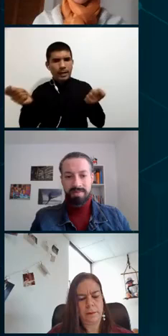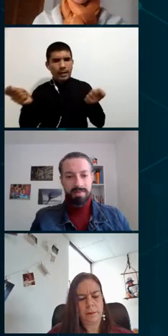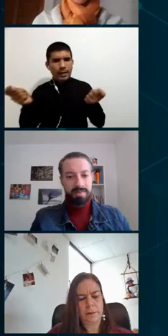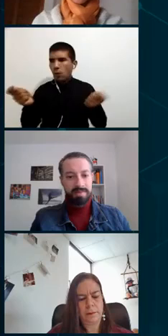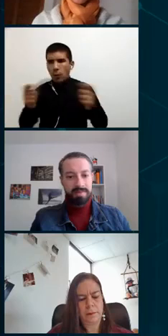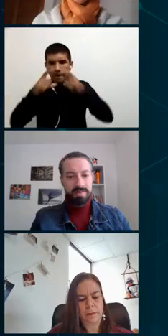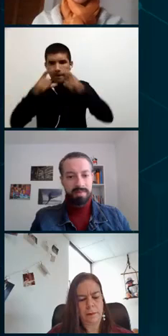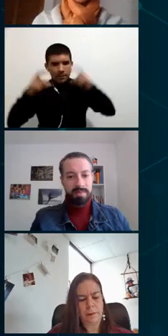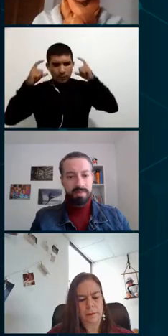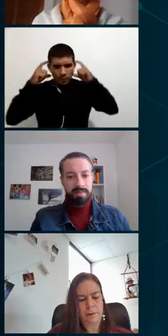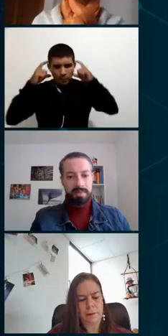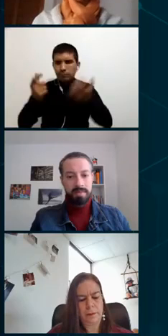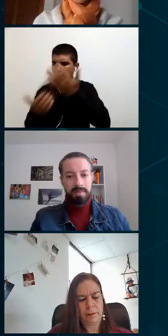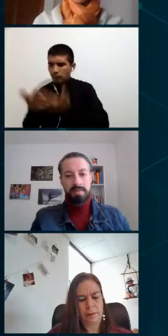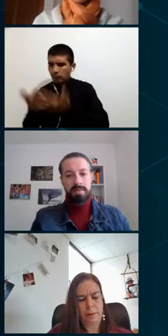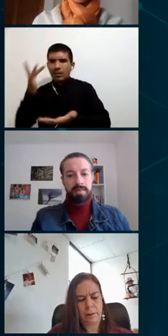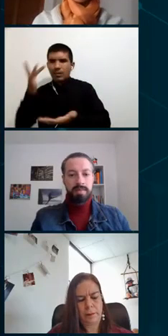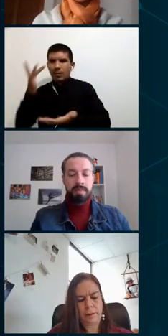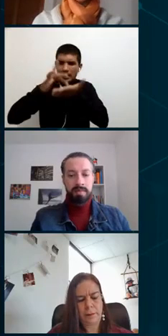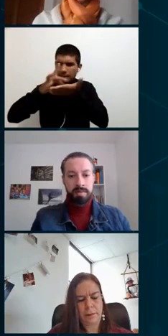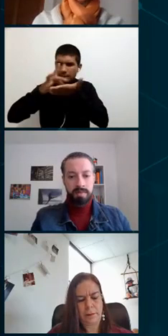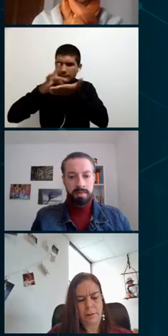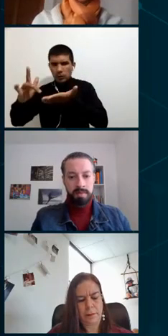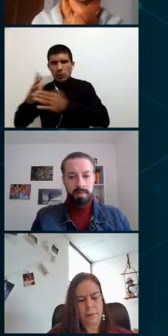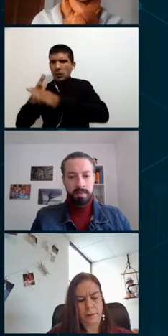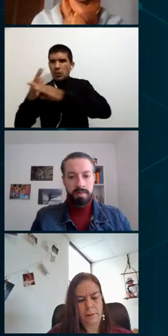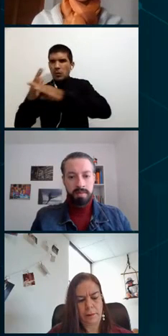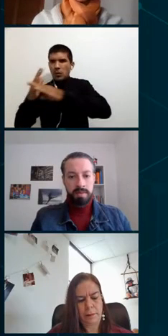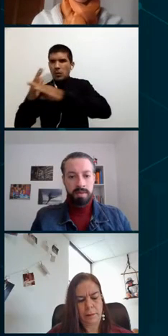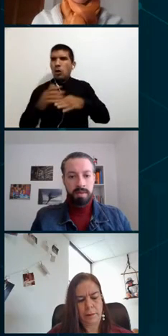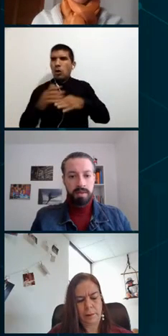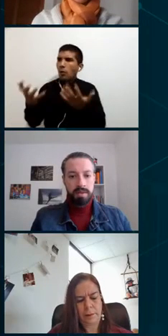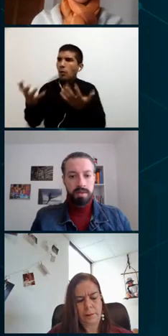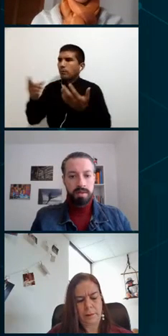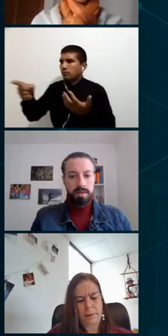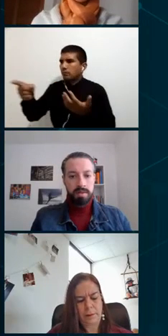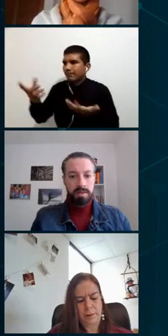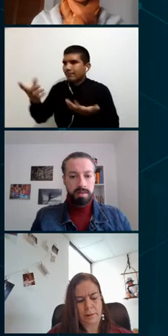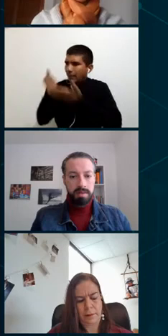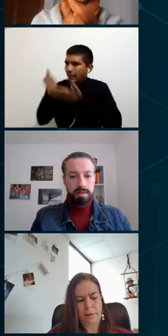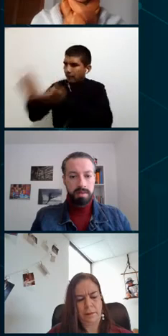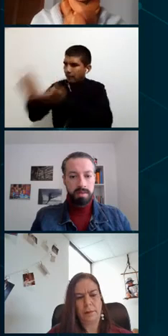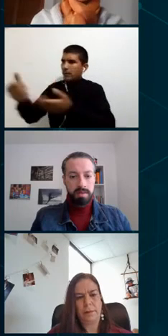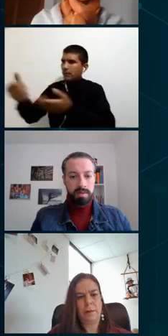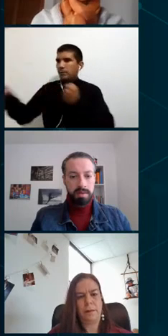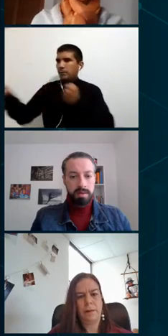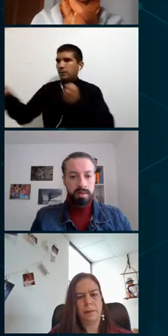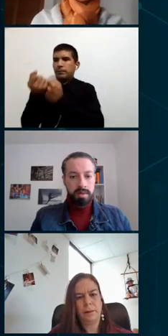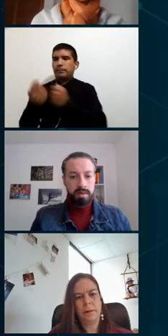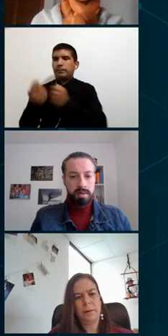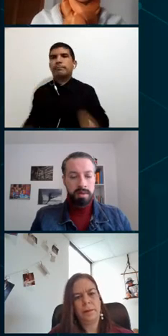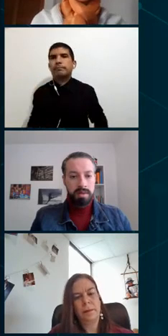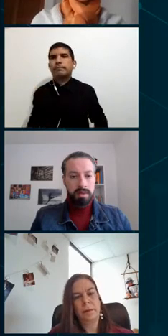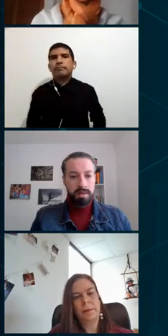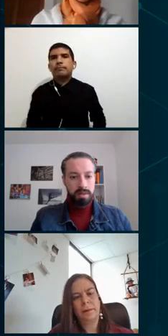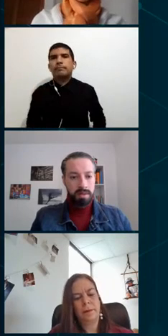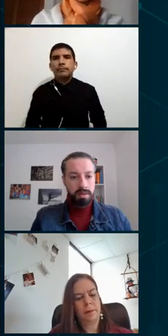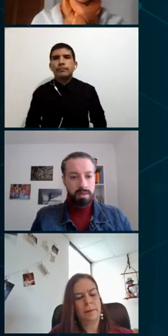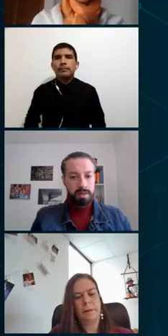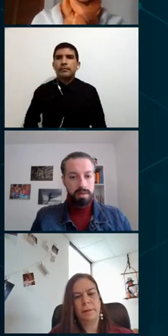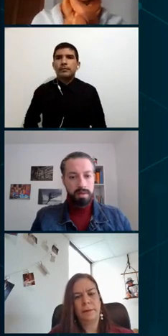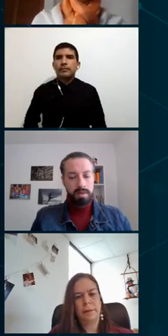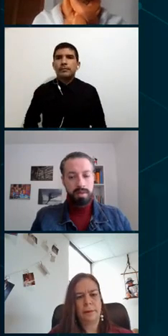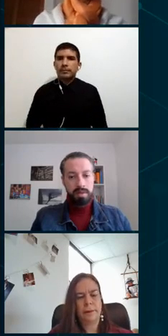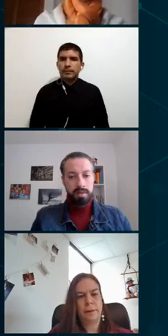como parte del ejercicio. ¿Listo? Entonces voy a avanzar. Vamos a comenzar a recorrer este